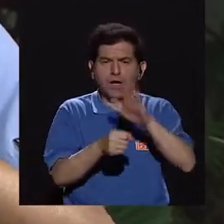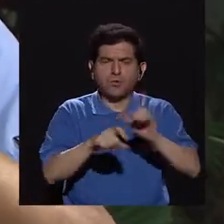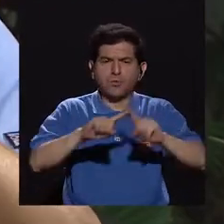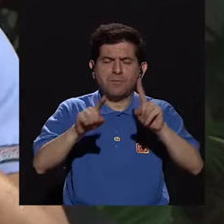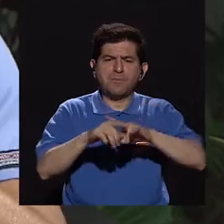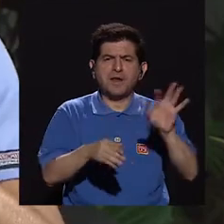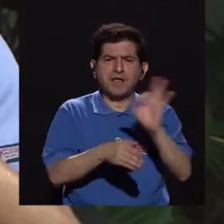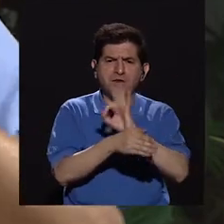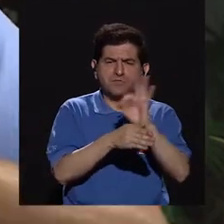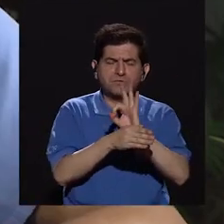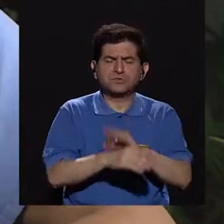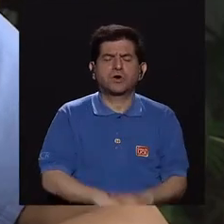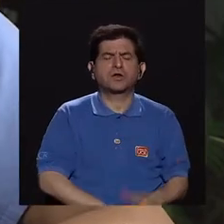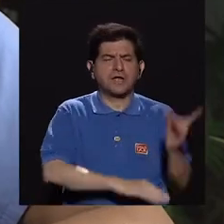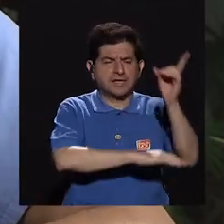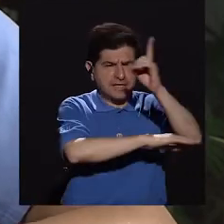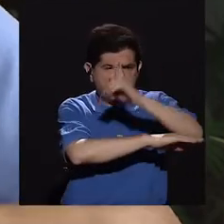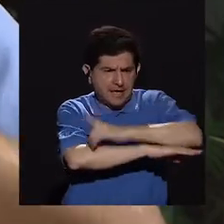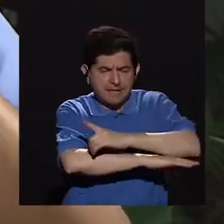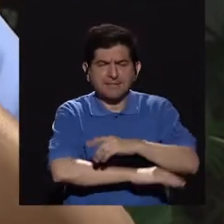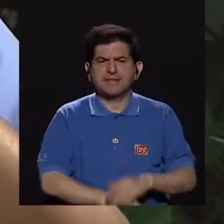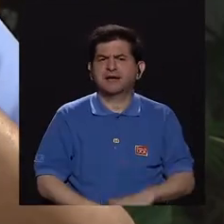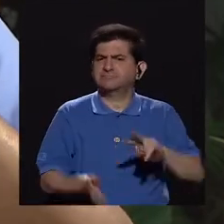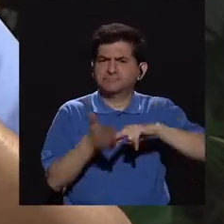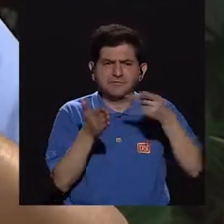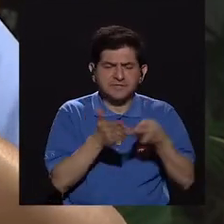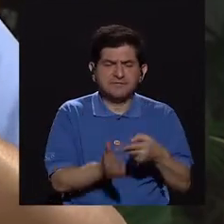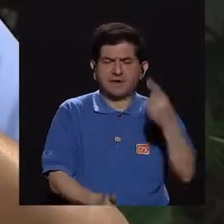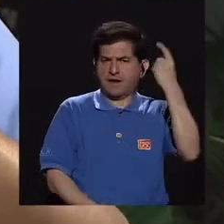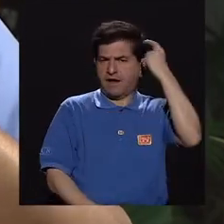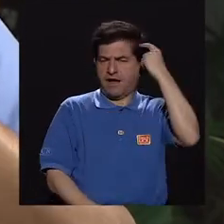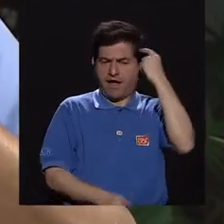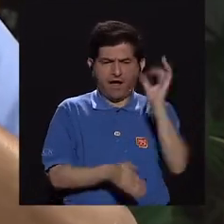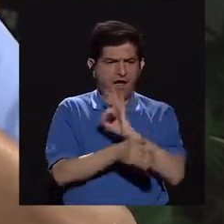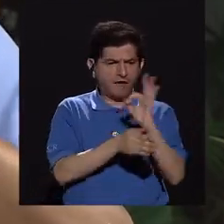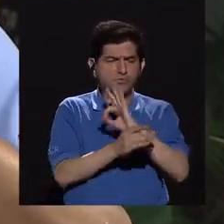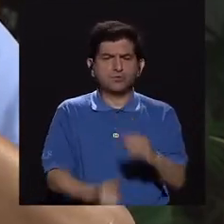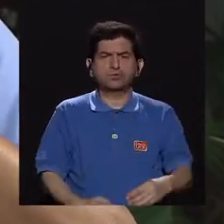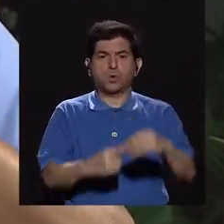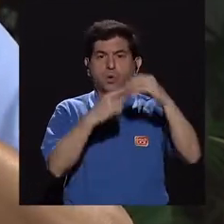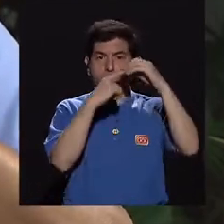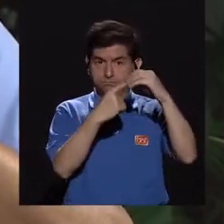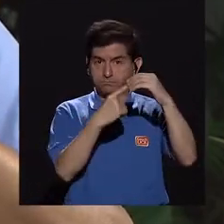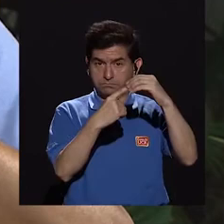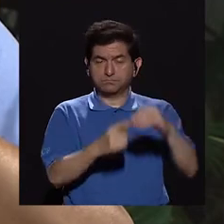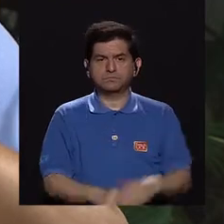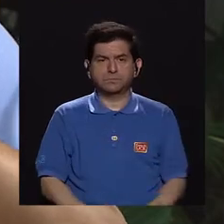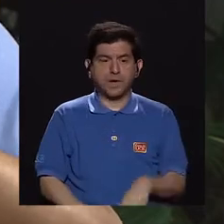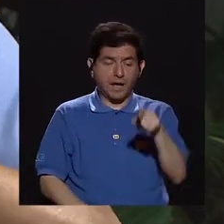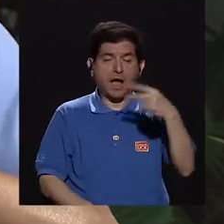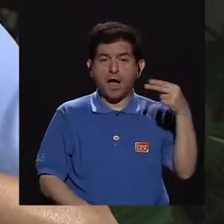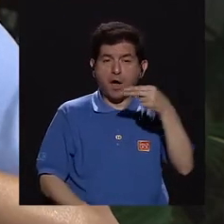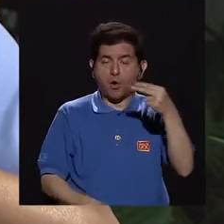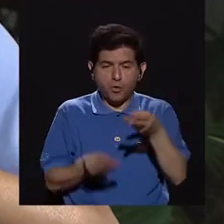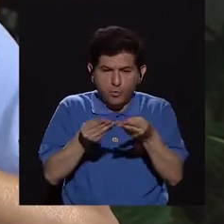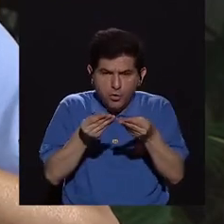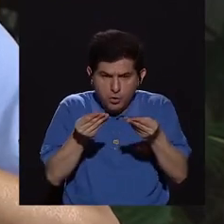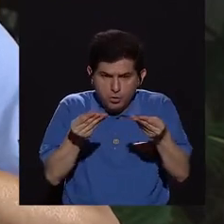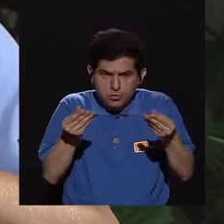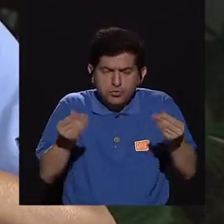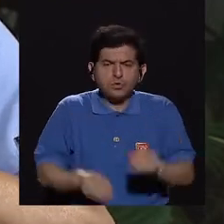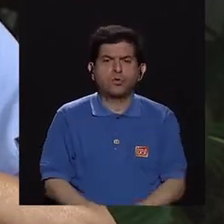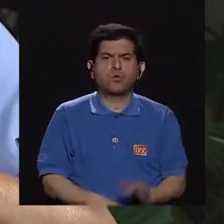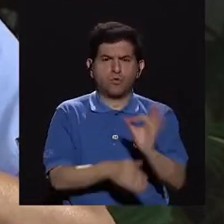cumplir diferentes funciones durante el día. ¿Eso qué quiere decir? Bueno, nuestro cerebro tiene funciones principales que secretan hormonas que van